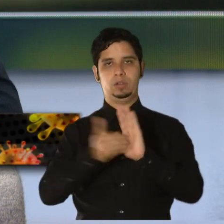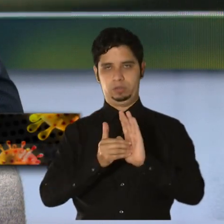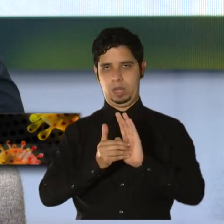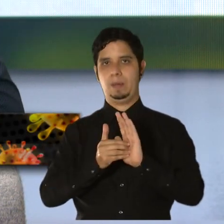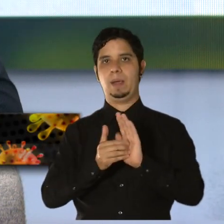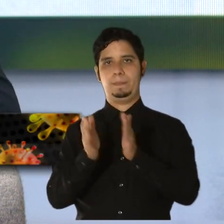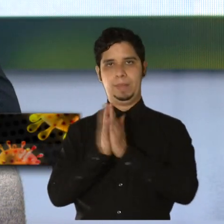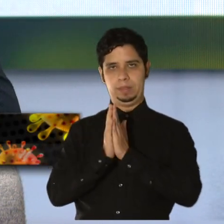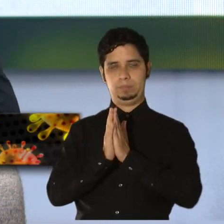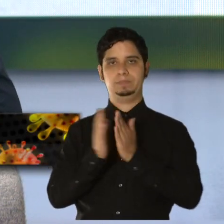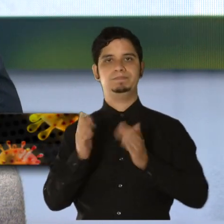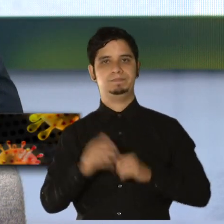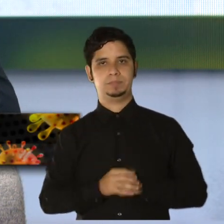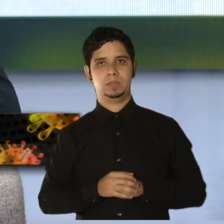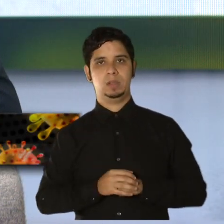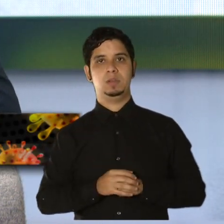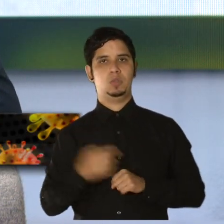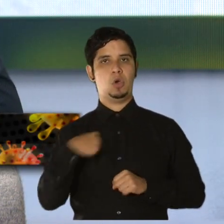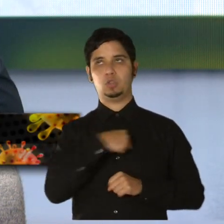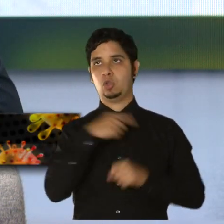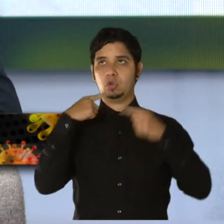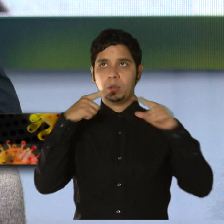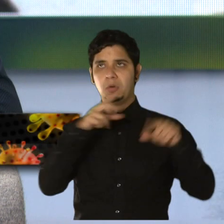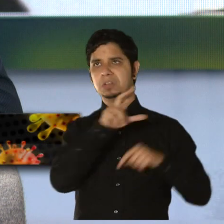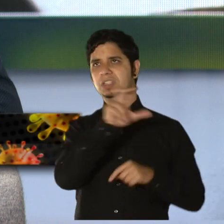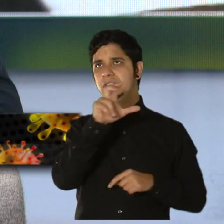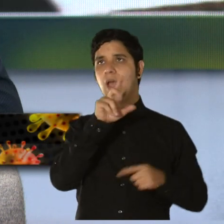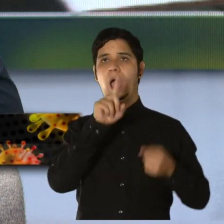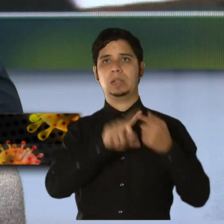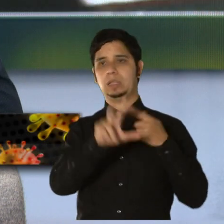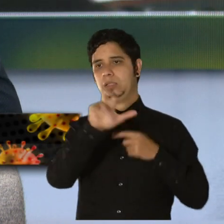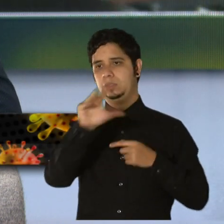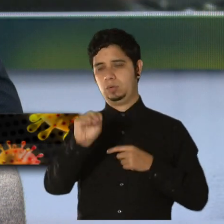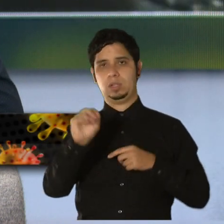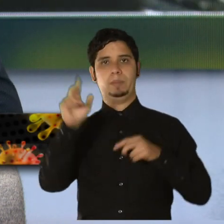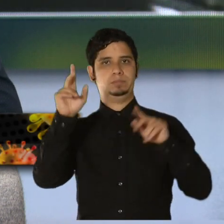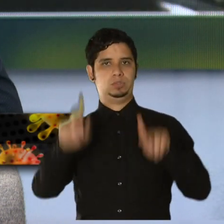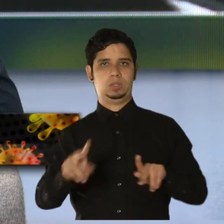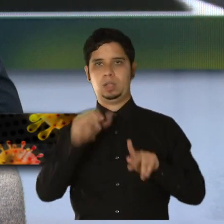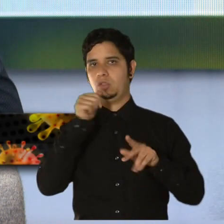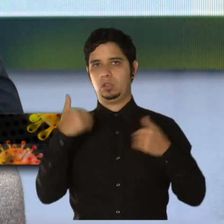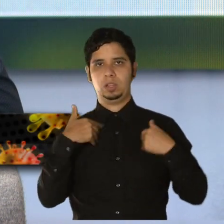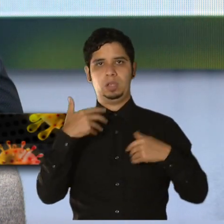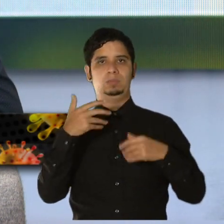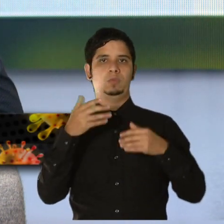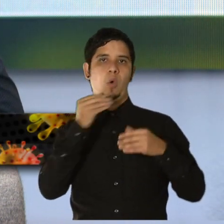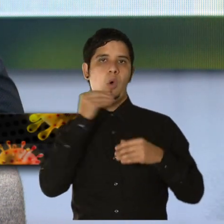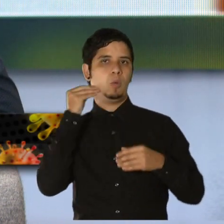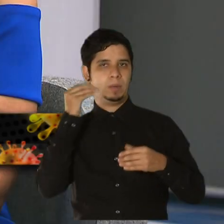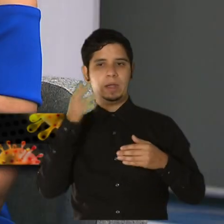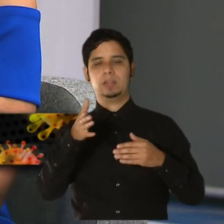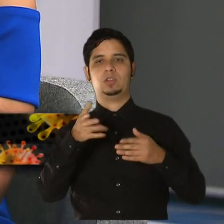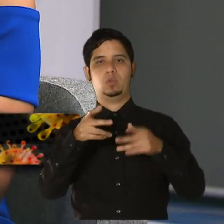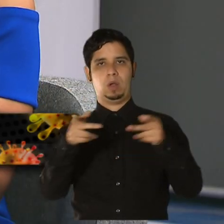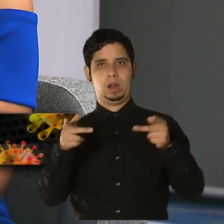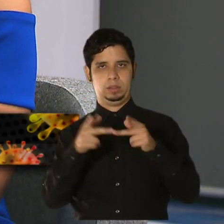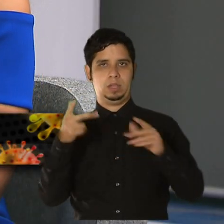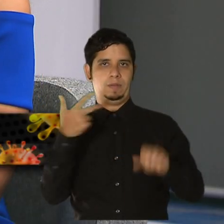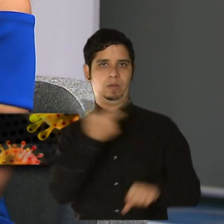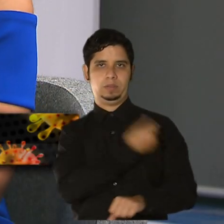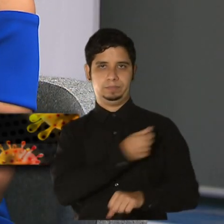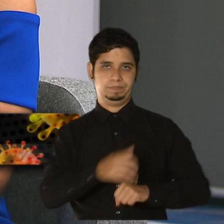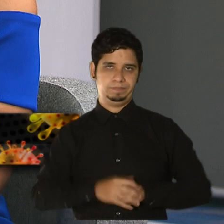a vacunar aproximadamente entre 300, 350 personas sin hogar en estas clínicas de vacunación. Qué bien. Pues